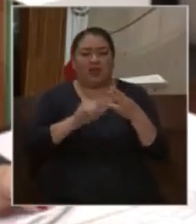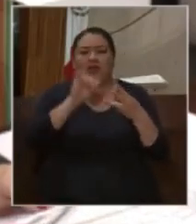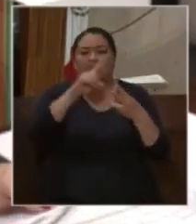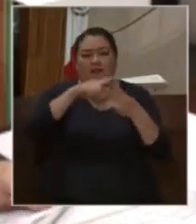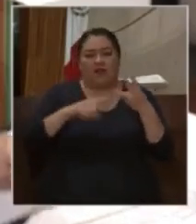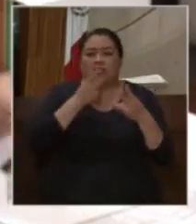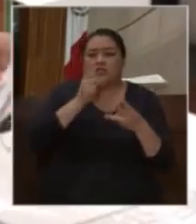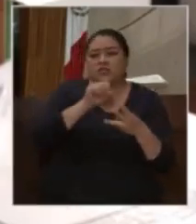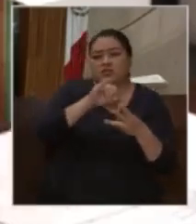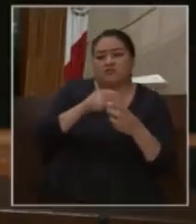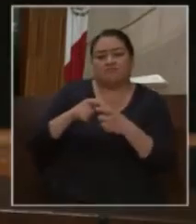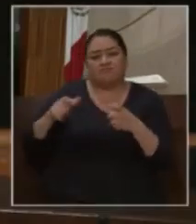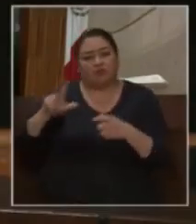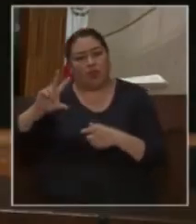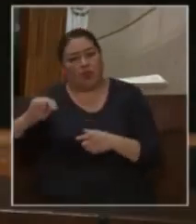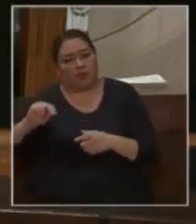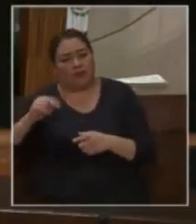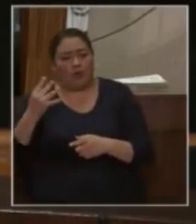Indalfer Infante González.